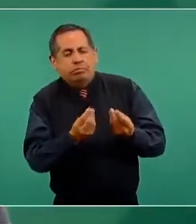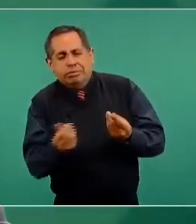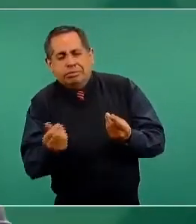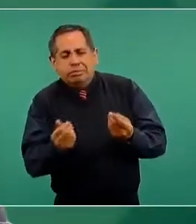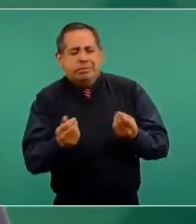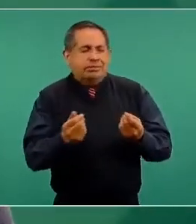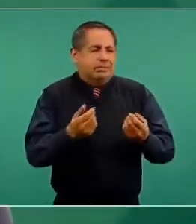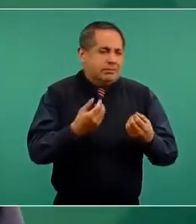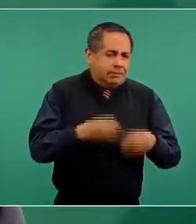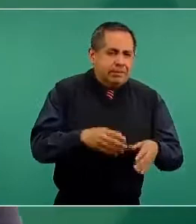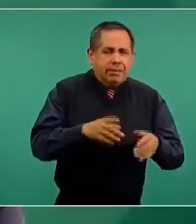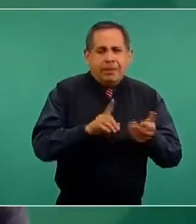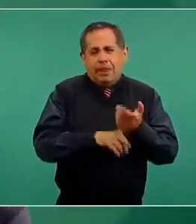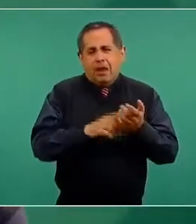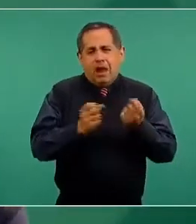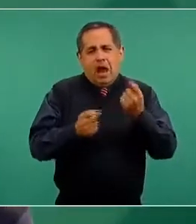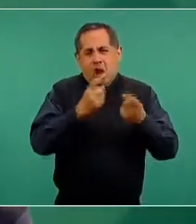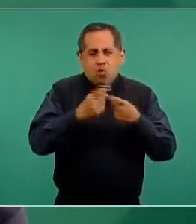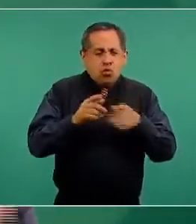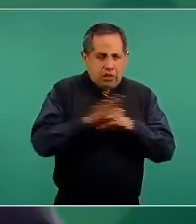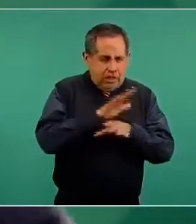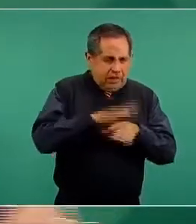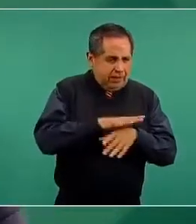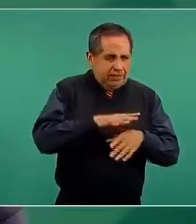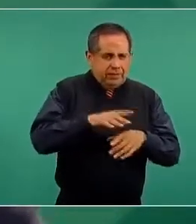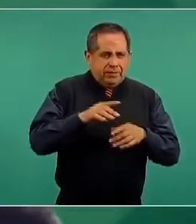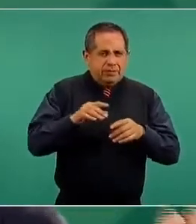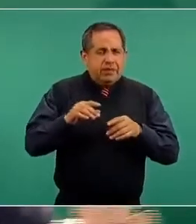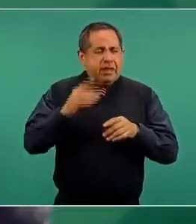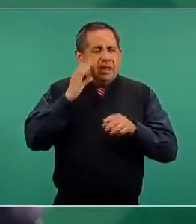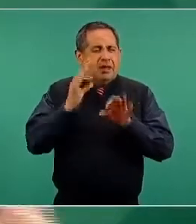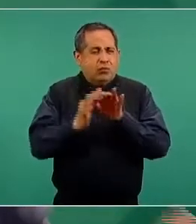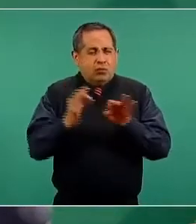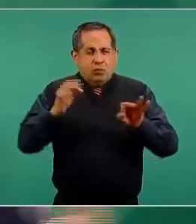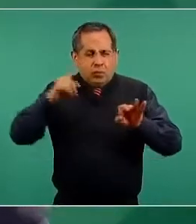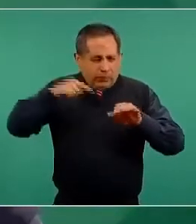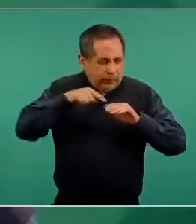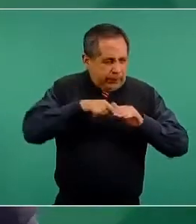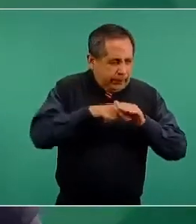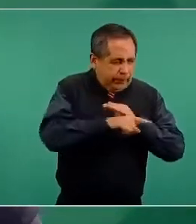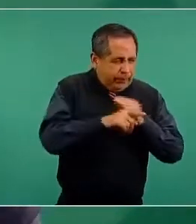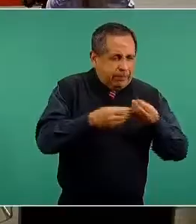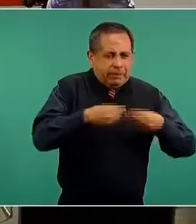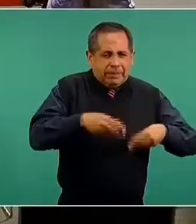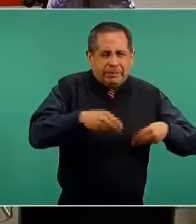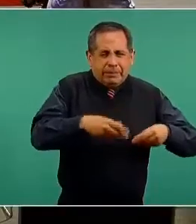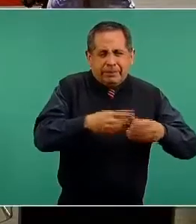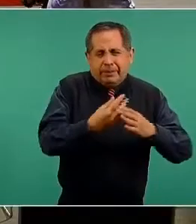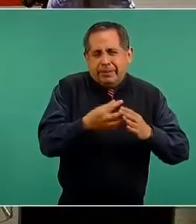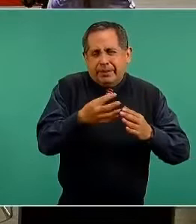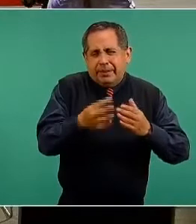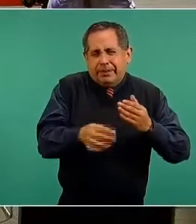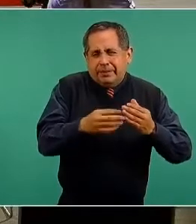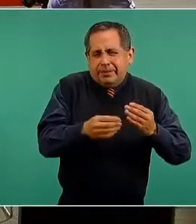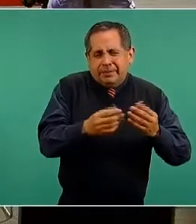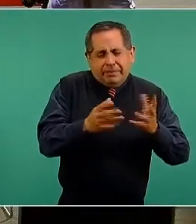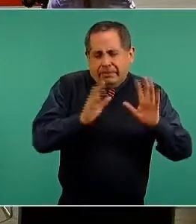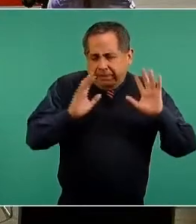producto, puede haber desperdicio al momento de las tuberías por las que fluye el producto, hay parte que se tira,